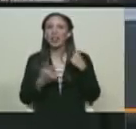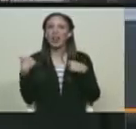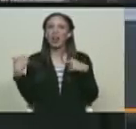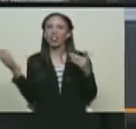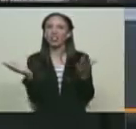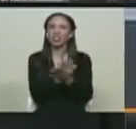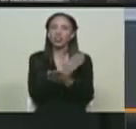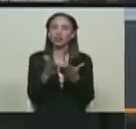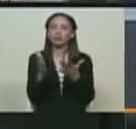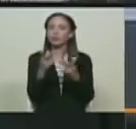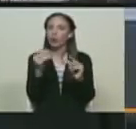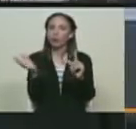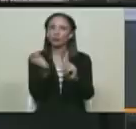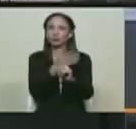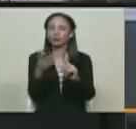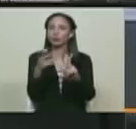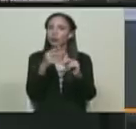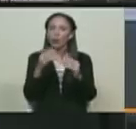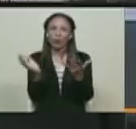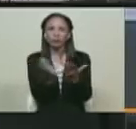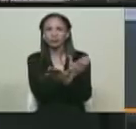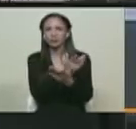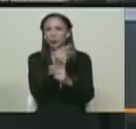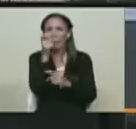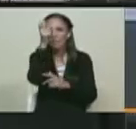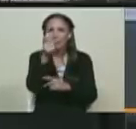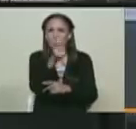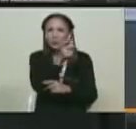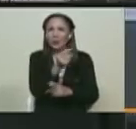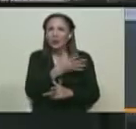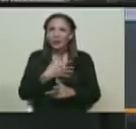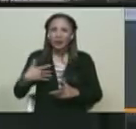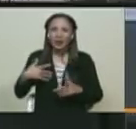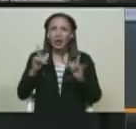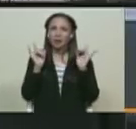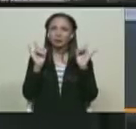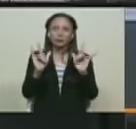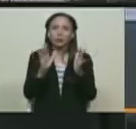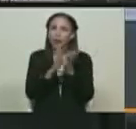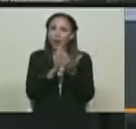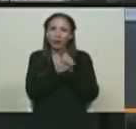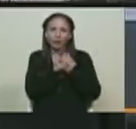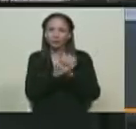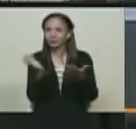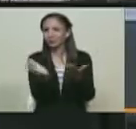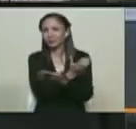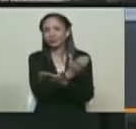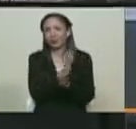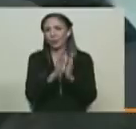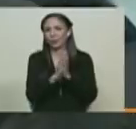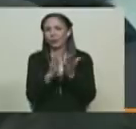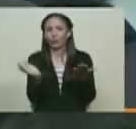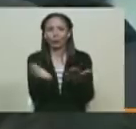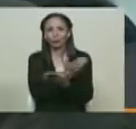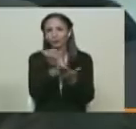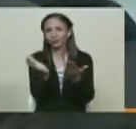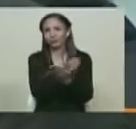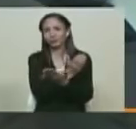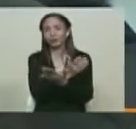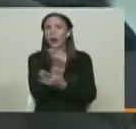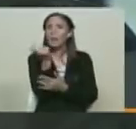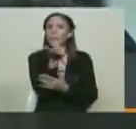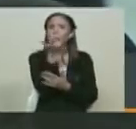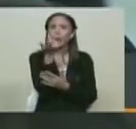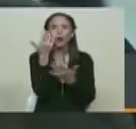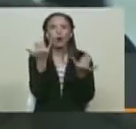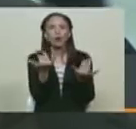Sacúdanse cualquier persona que venga a envanecerlos a ustedes, compañeros ministros y ministras, y vayan a buscar la